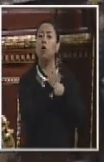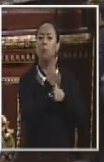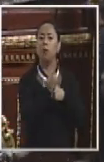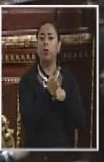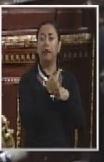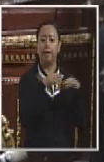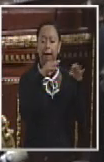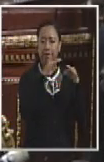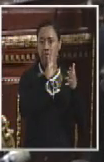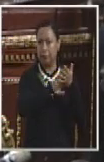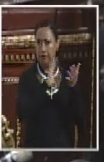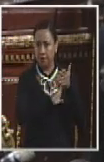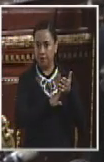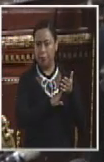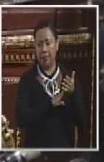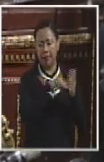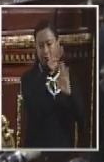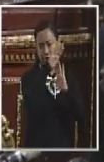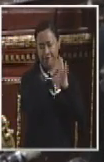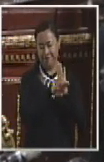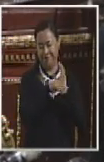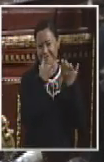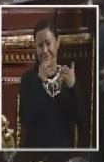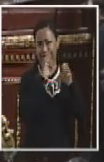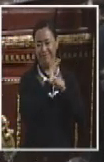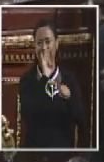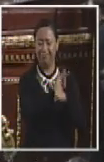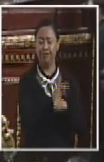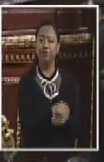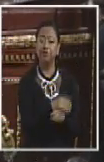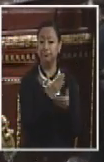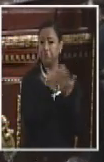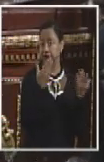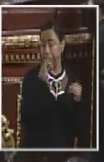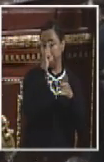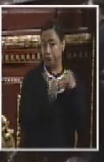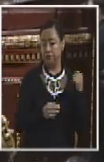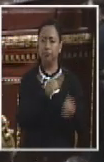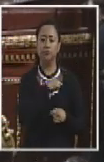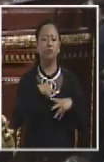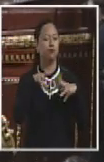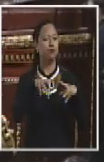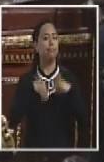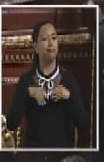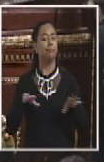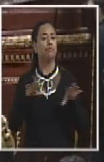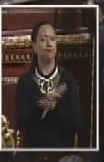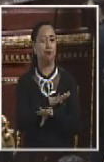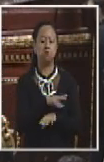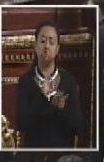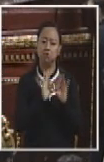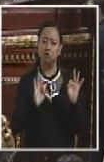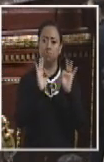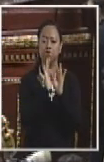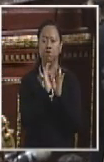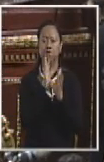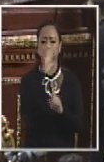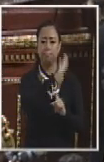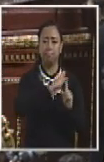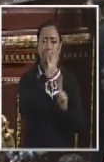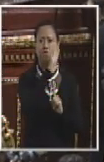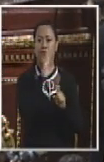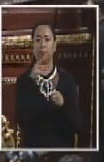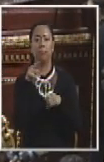de documentos en papel. Finalmente, debemos adoptar cambios fundamentales en nuestro entorno laboral.